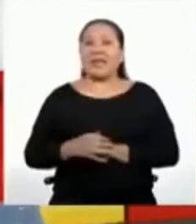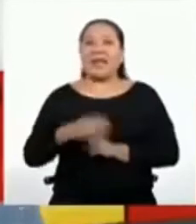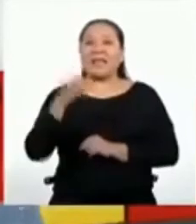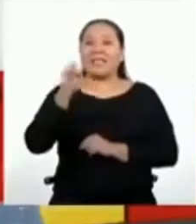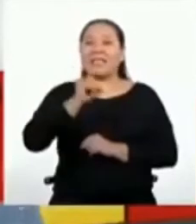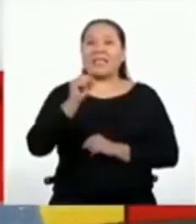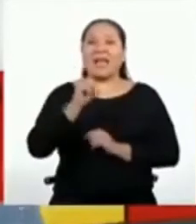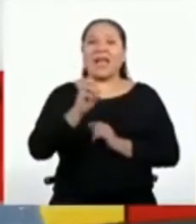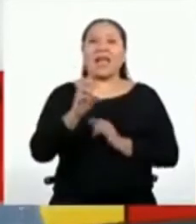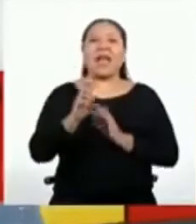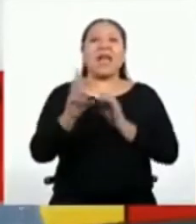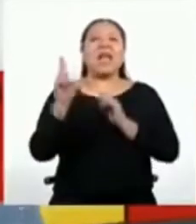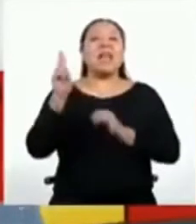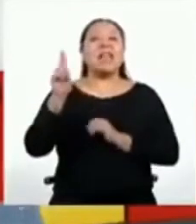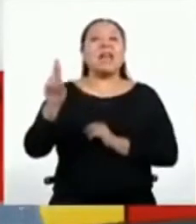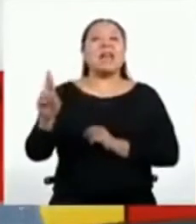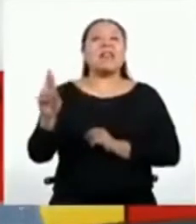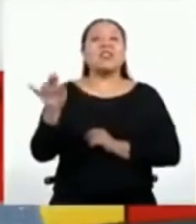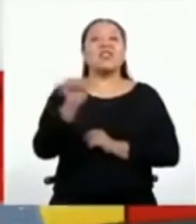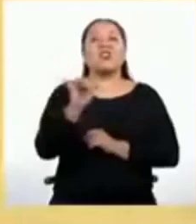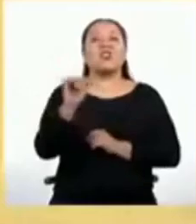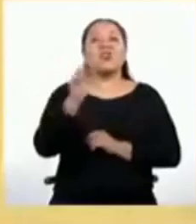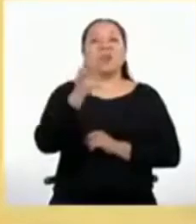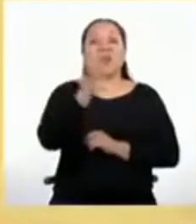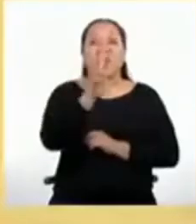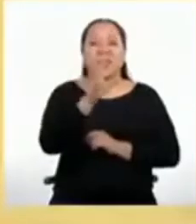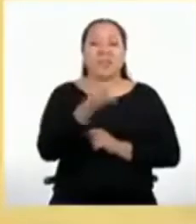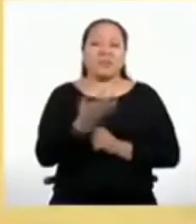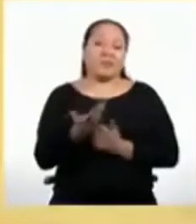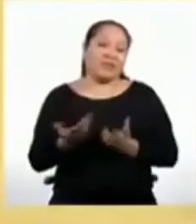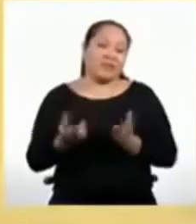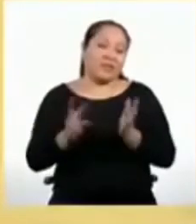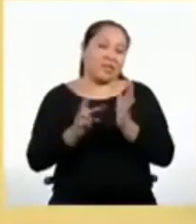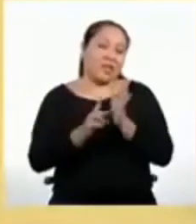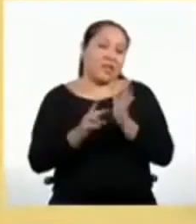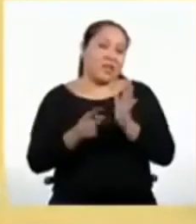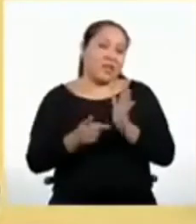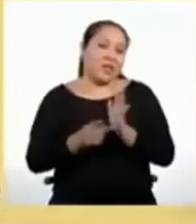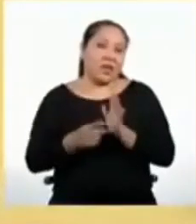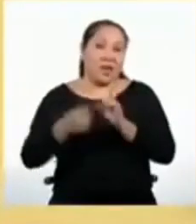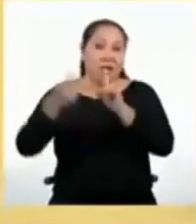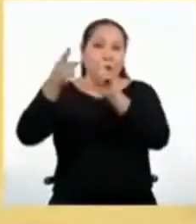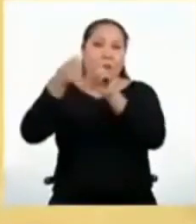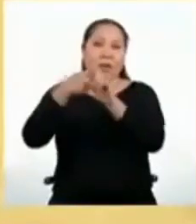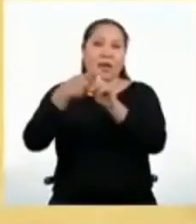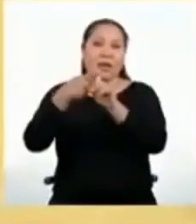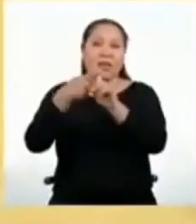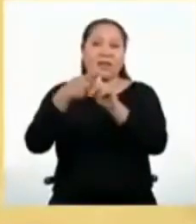la razón aritmética es 3. Entonces, si le